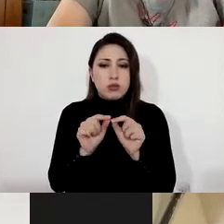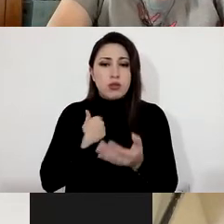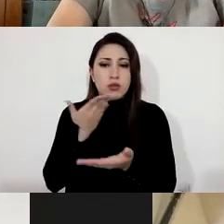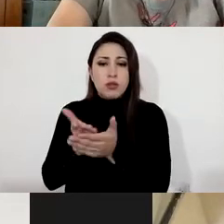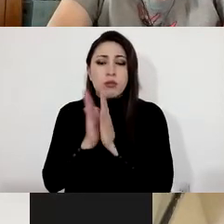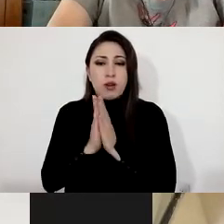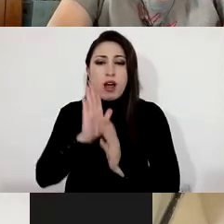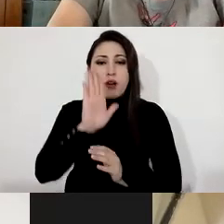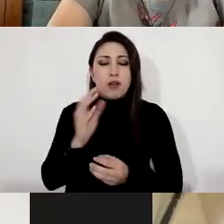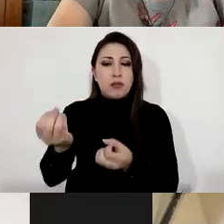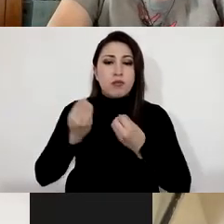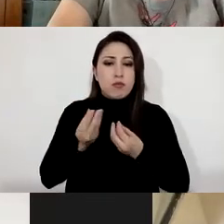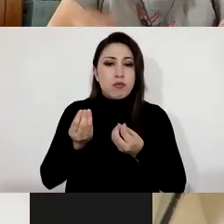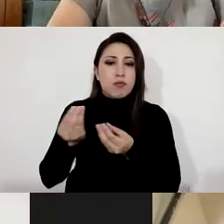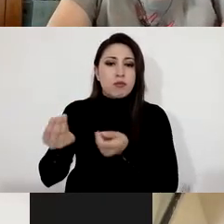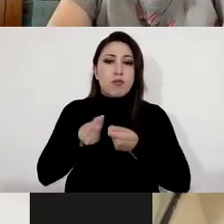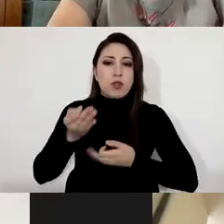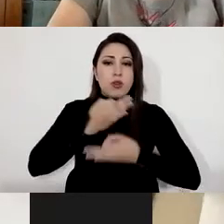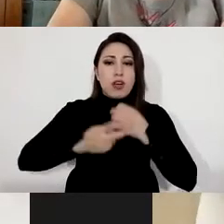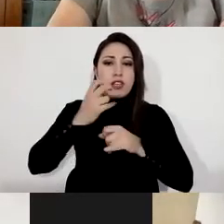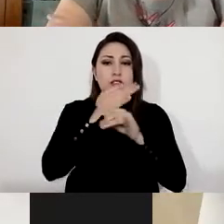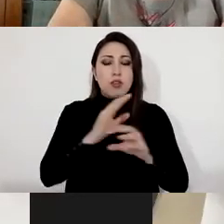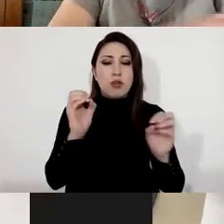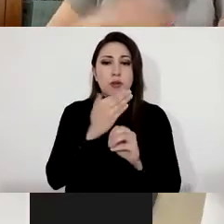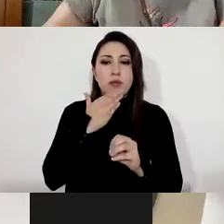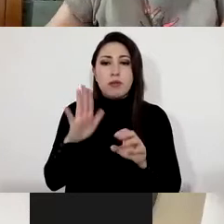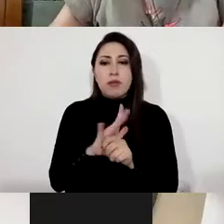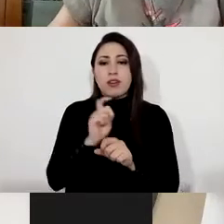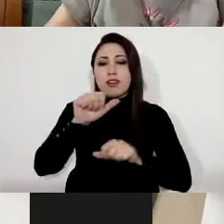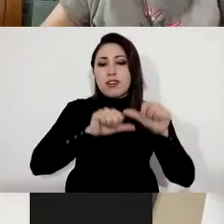cambio en lo que obedeció esta situación.